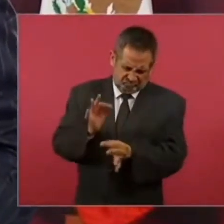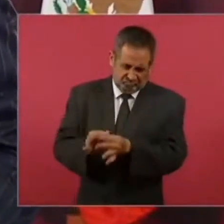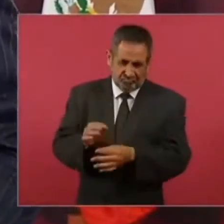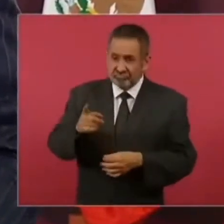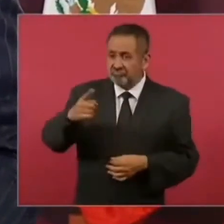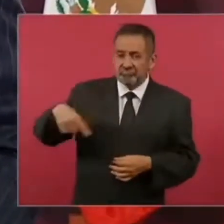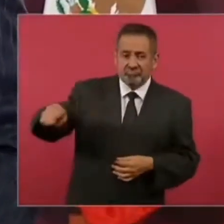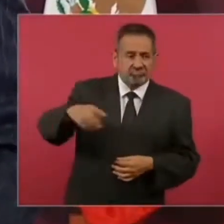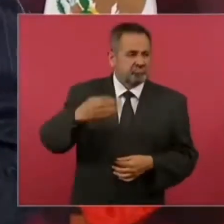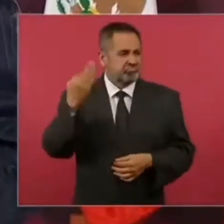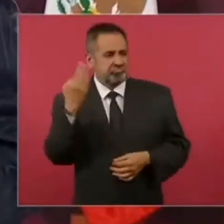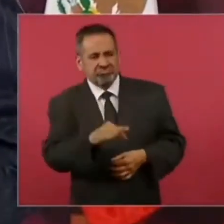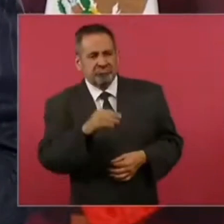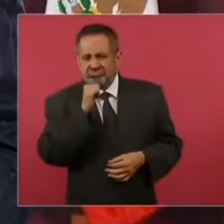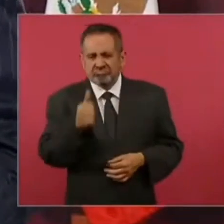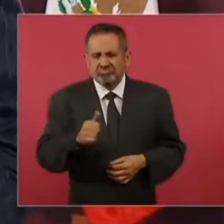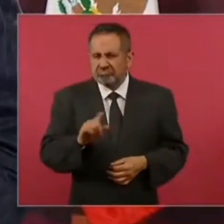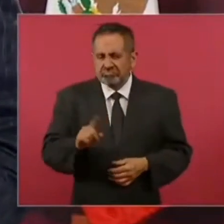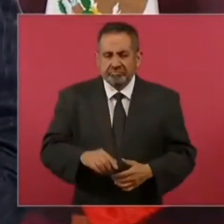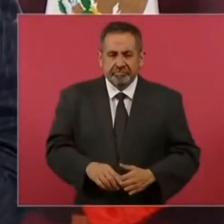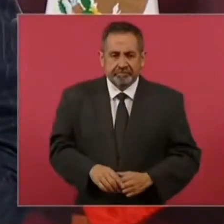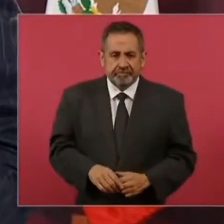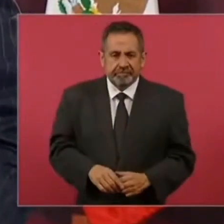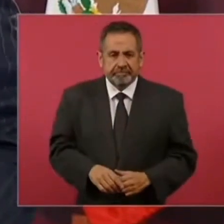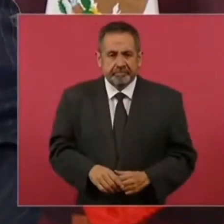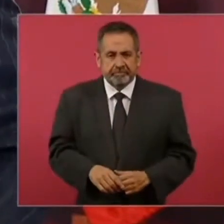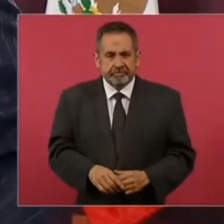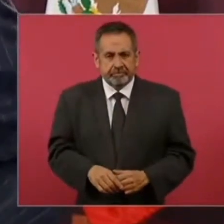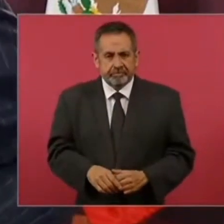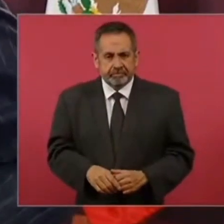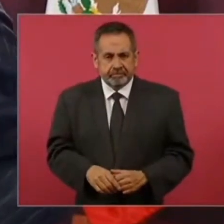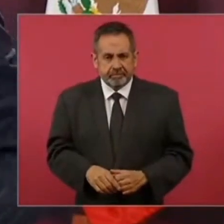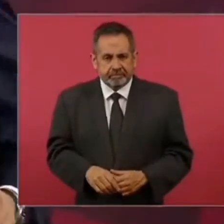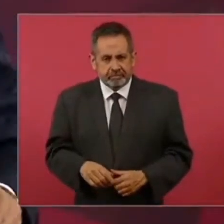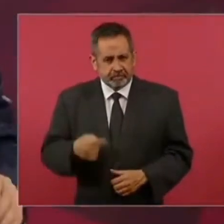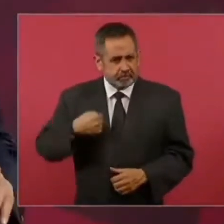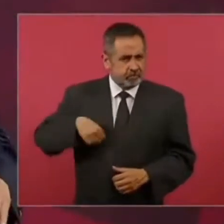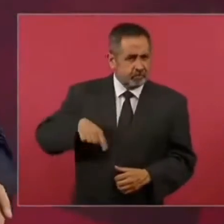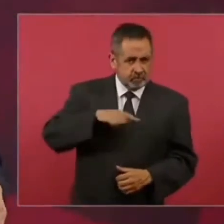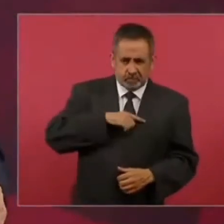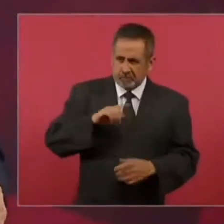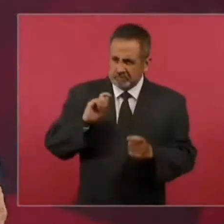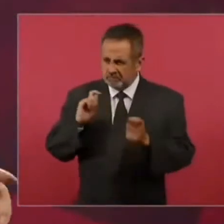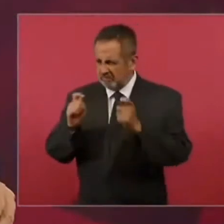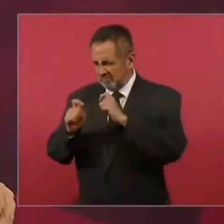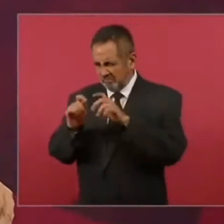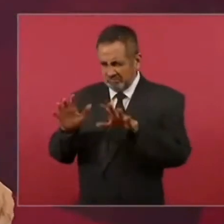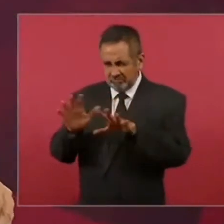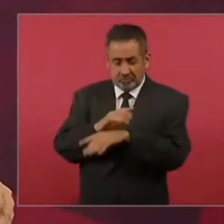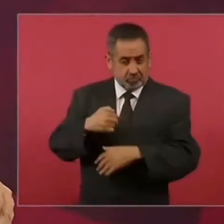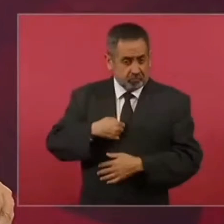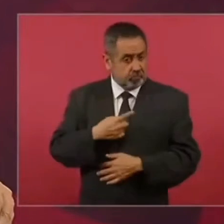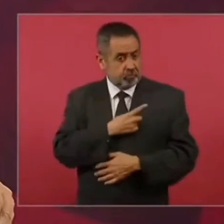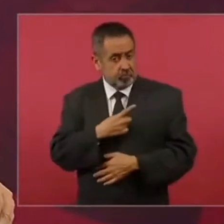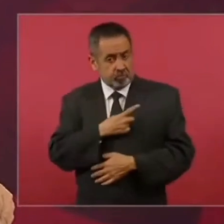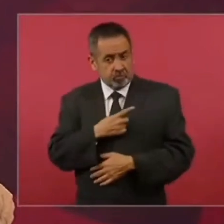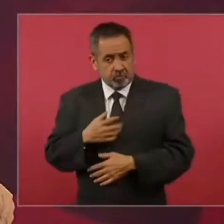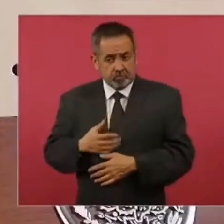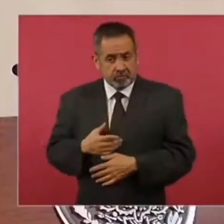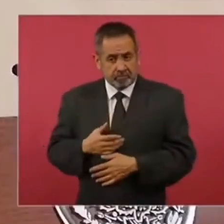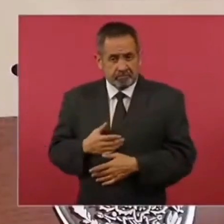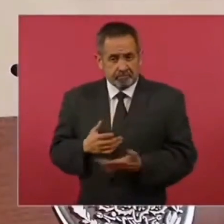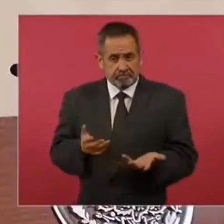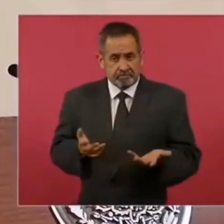El pueblo no traiciona. ¿Ustedes creen que nosotros íbamos a poder llevar a cabo una transformación con